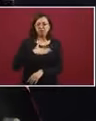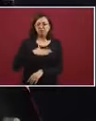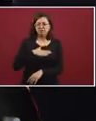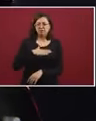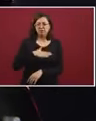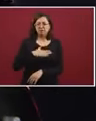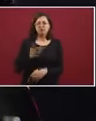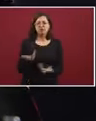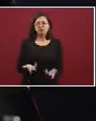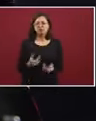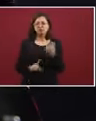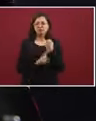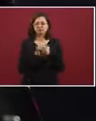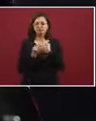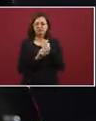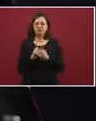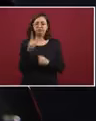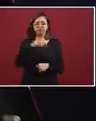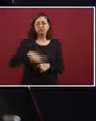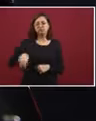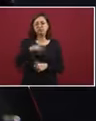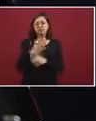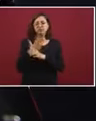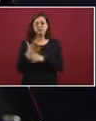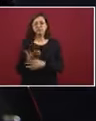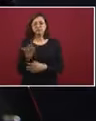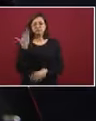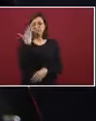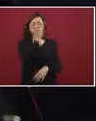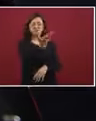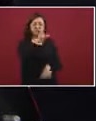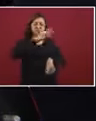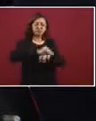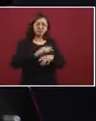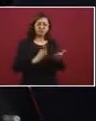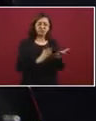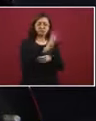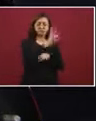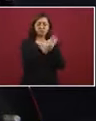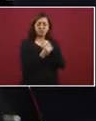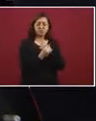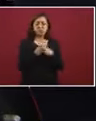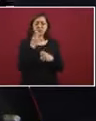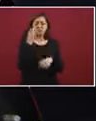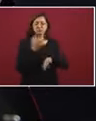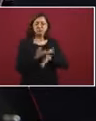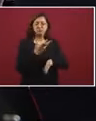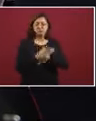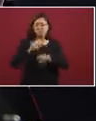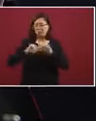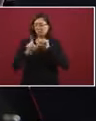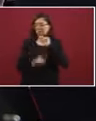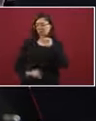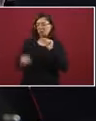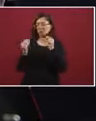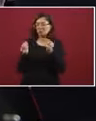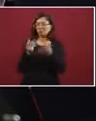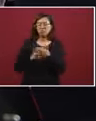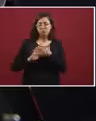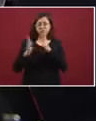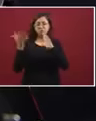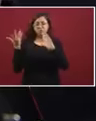ellos dicen que están solicitando asilo político porque huyen de la violencia. En este caso hay un